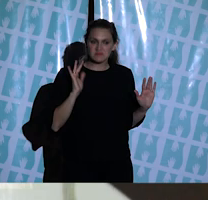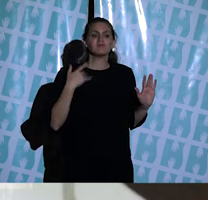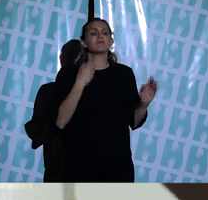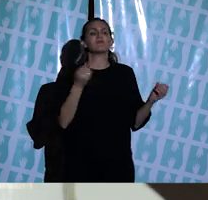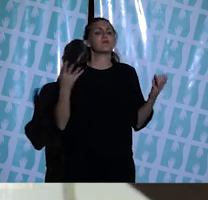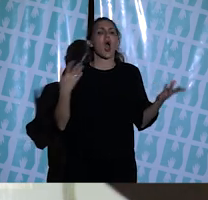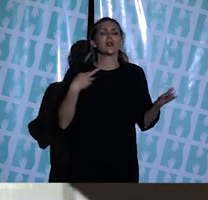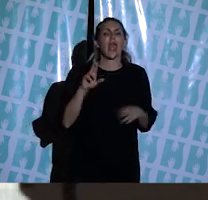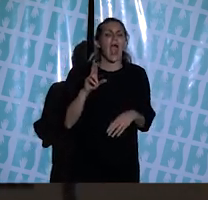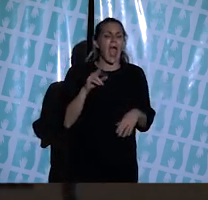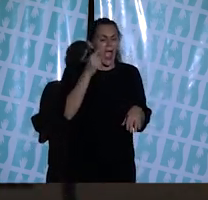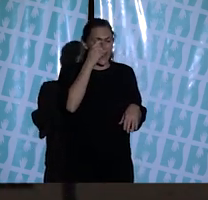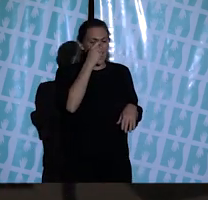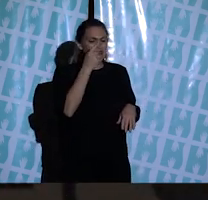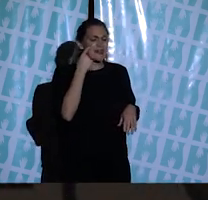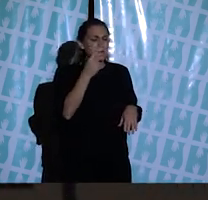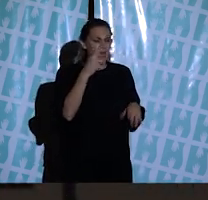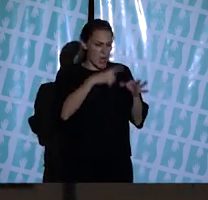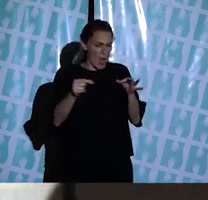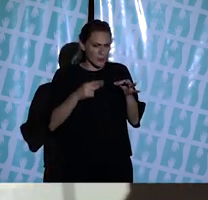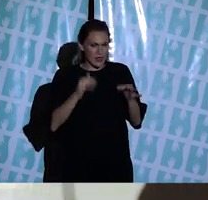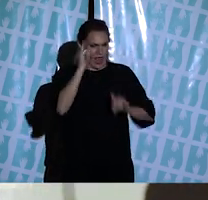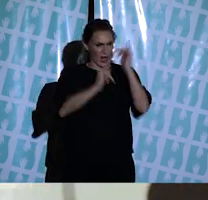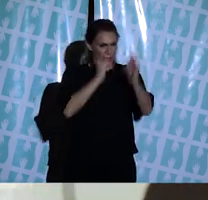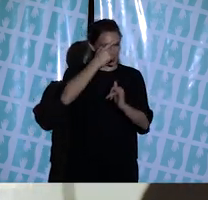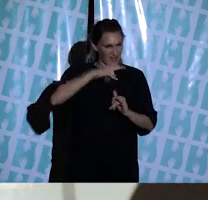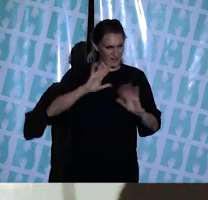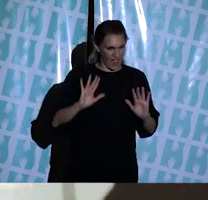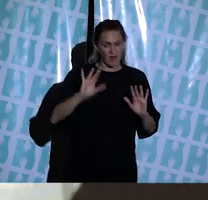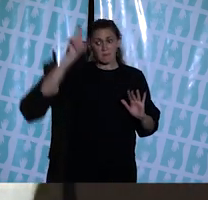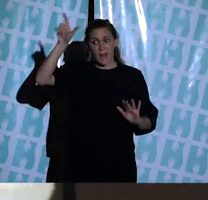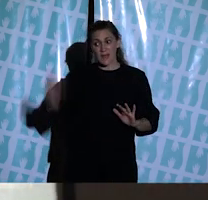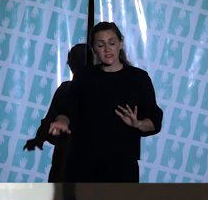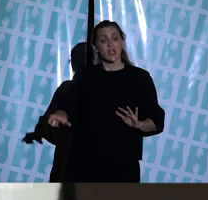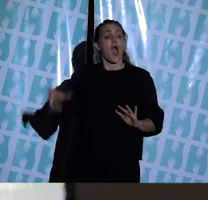Se juega un gran rol esas 20.000 neuronas de esta tortuga. Ya lo voy a contar al final, pero el ser humano tiene